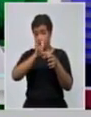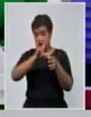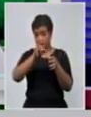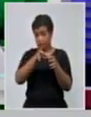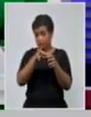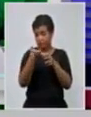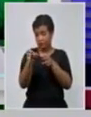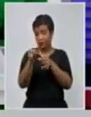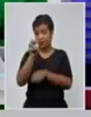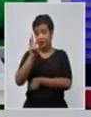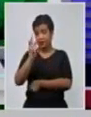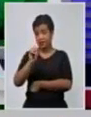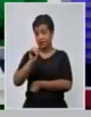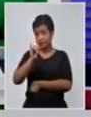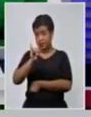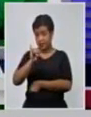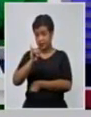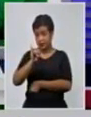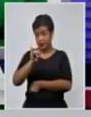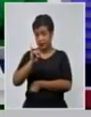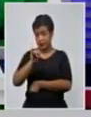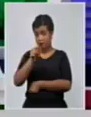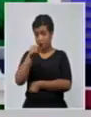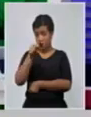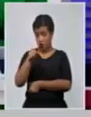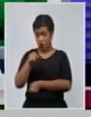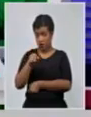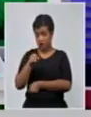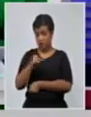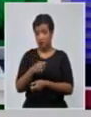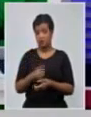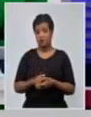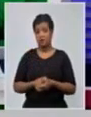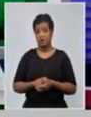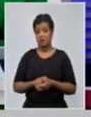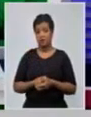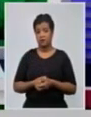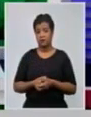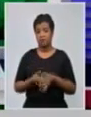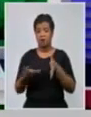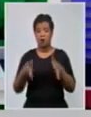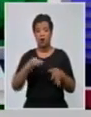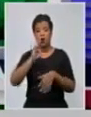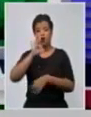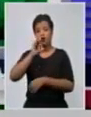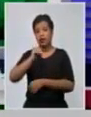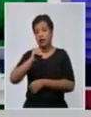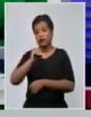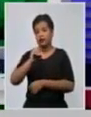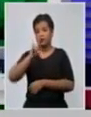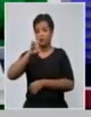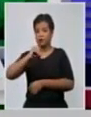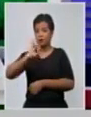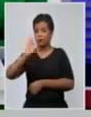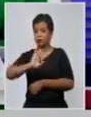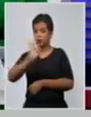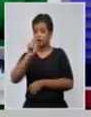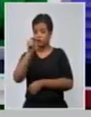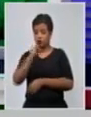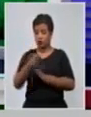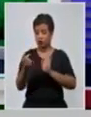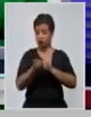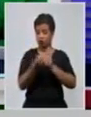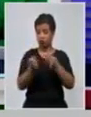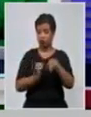87,7%, fíjense, nos mantenemos entre 80 y tanto, 90% de las personas que se